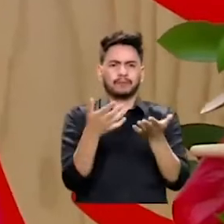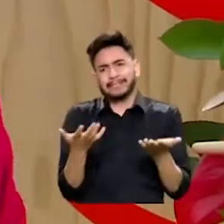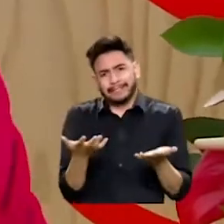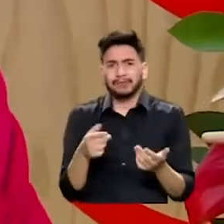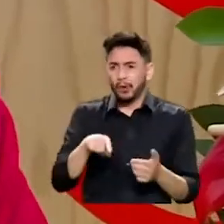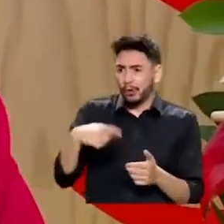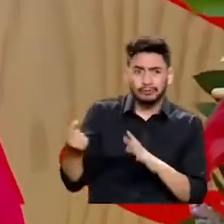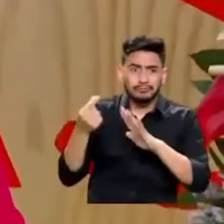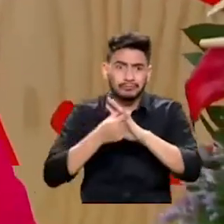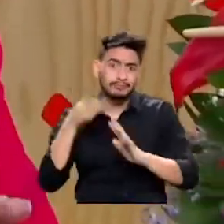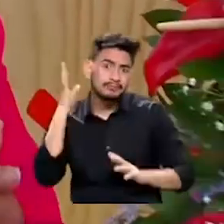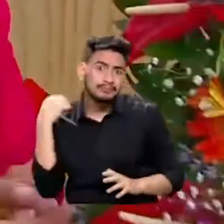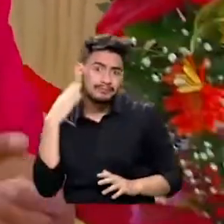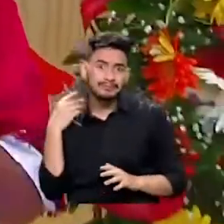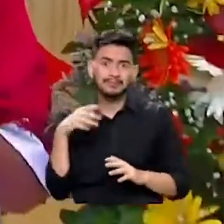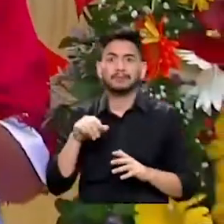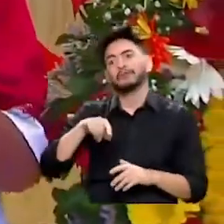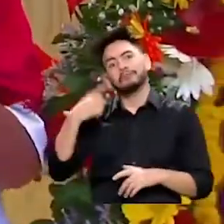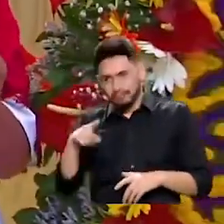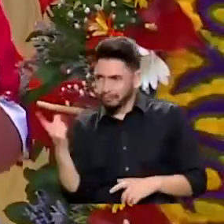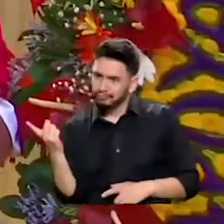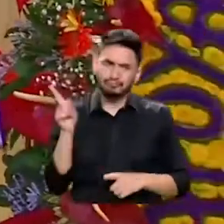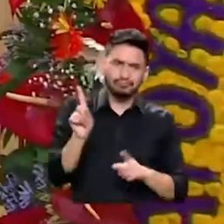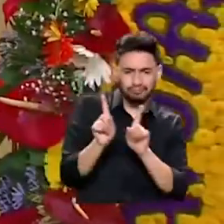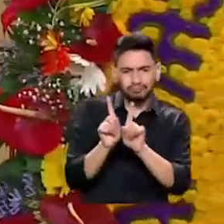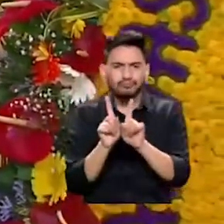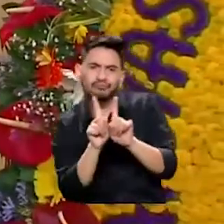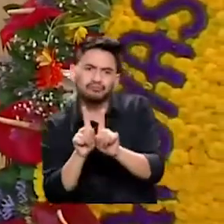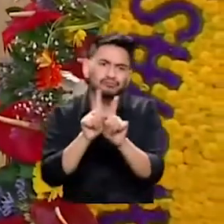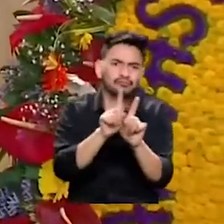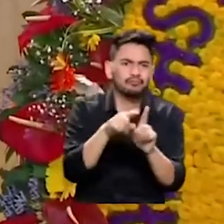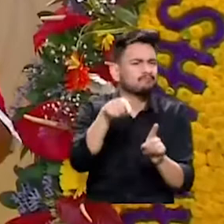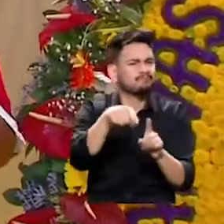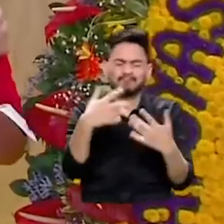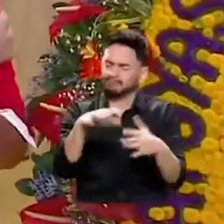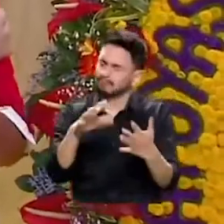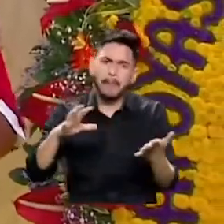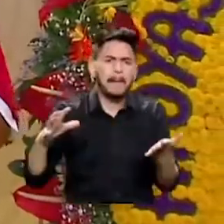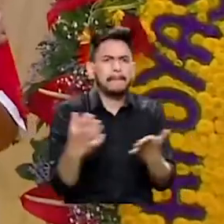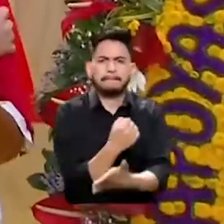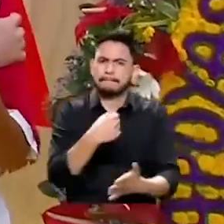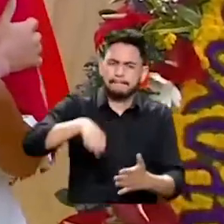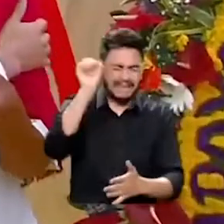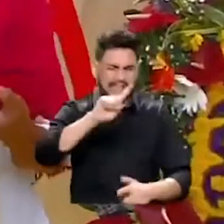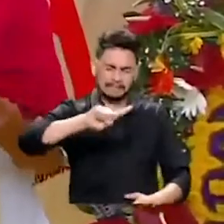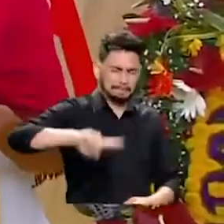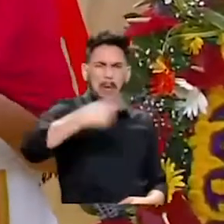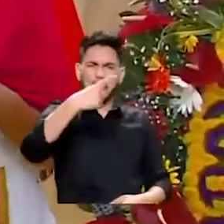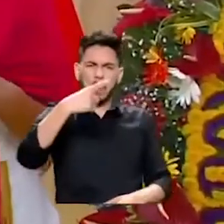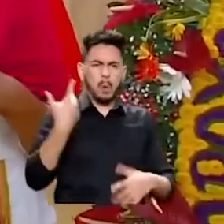alcalde de Medellín, Daniel Quintero. Es el primer puesto en la silleta emblemática,